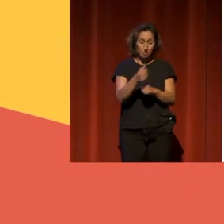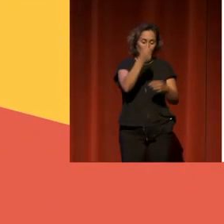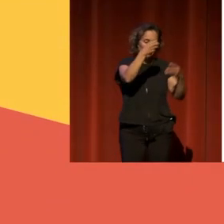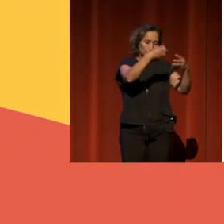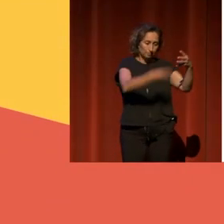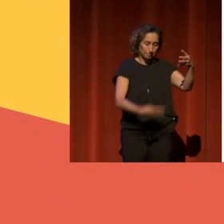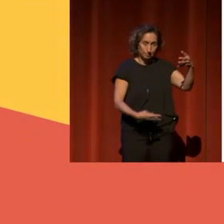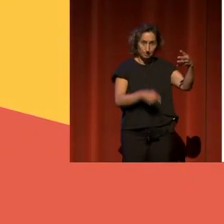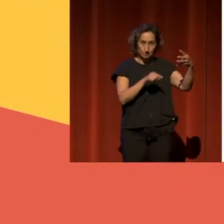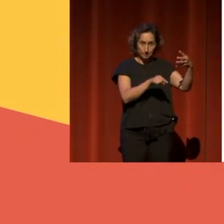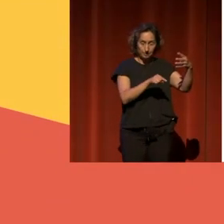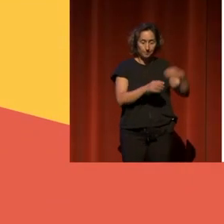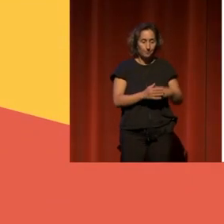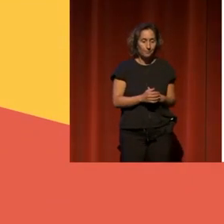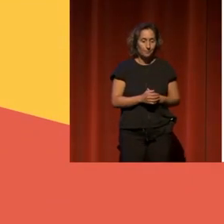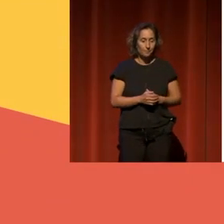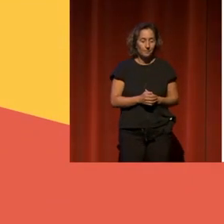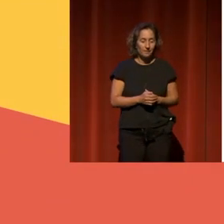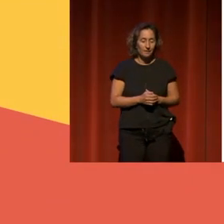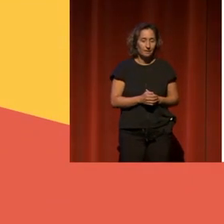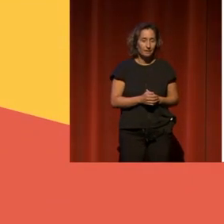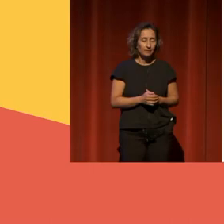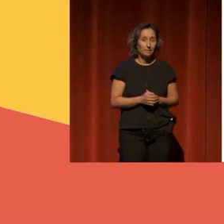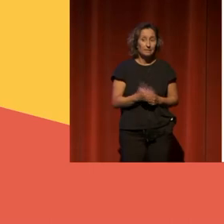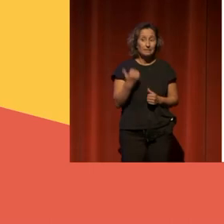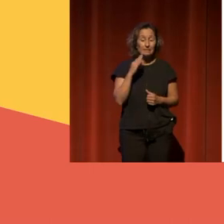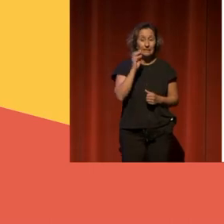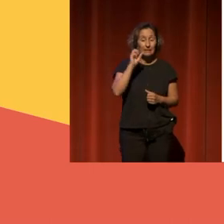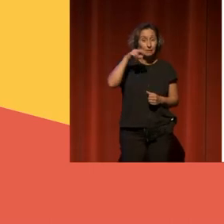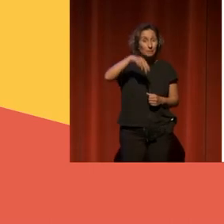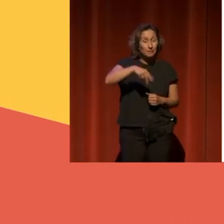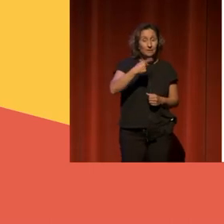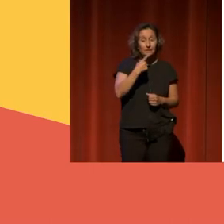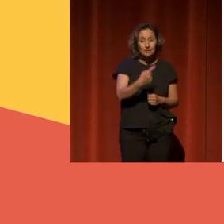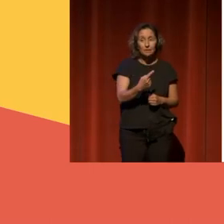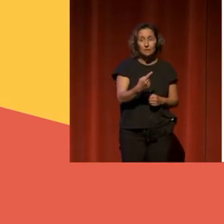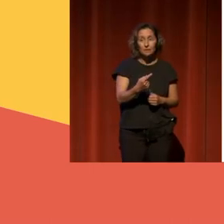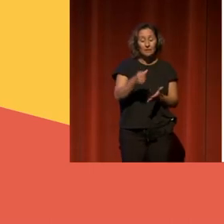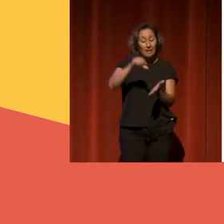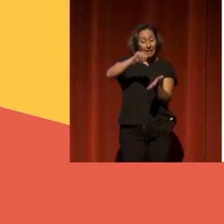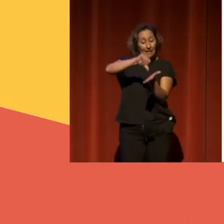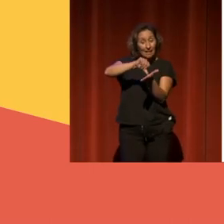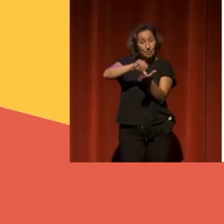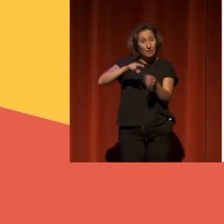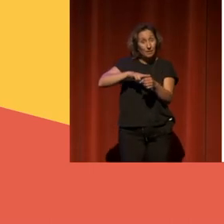directorio. Exceptuando, como ha comentado Carmen, las de las capitales de